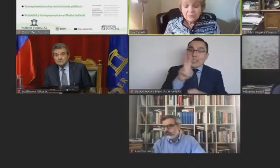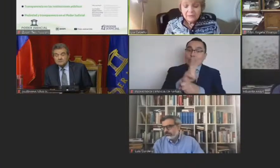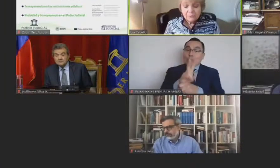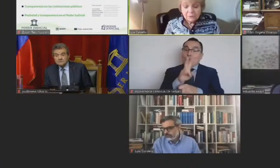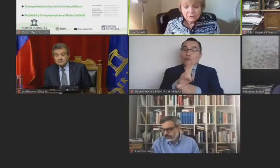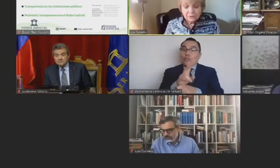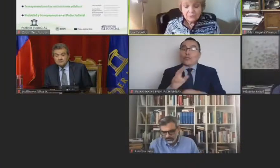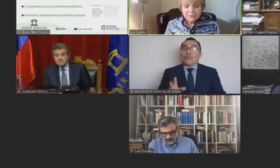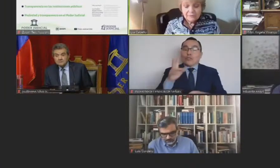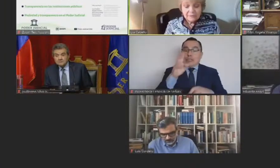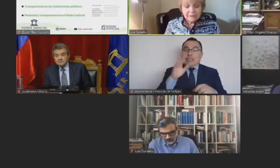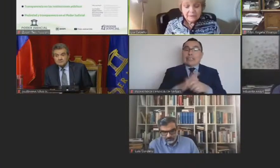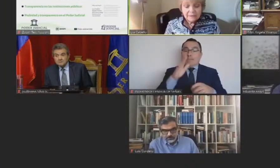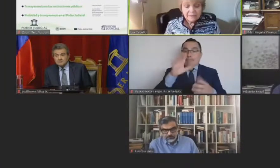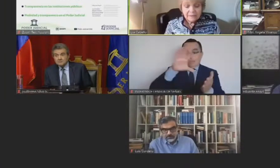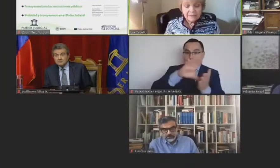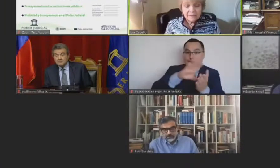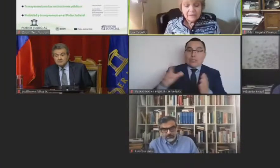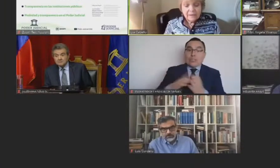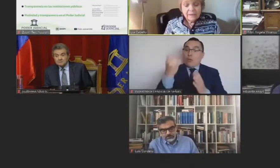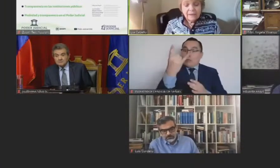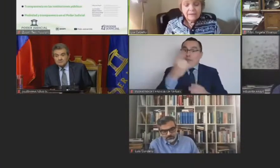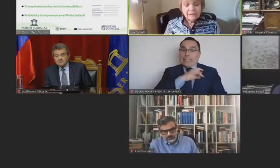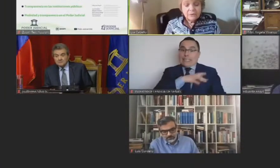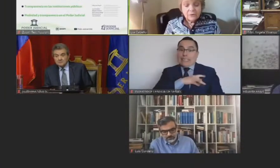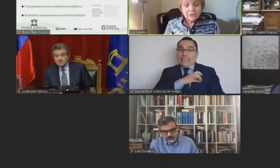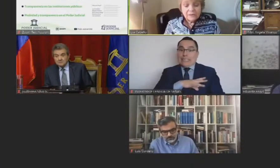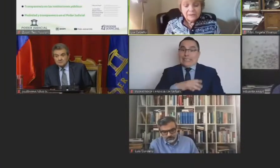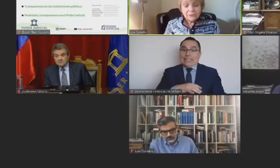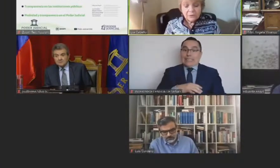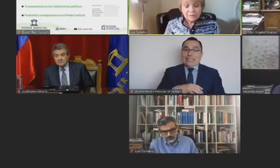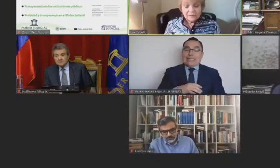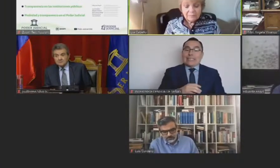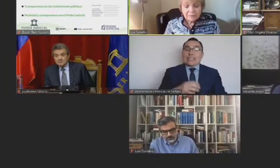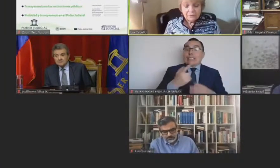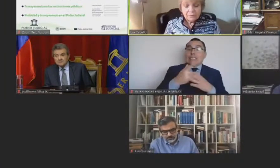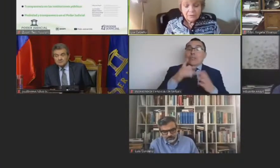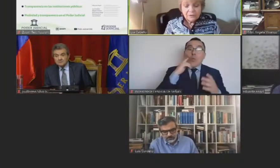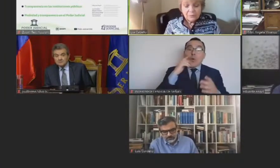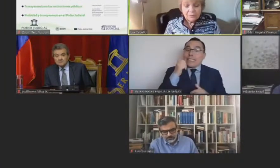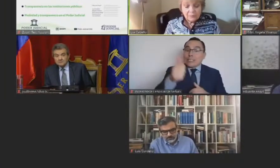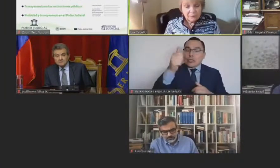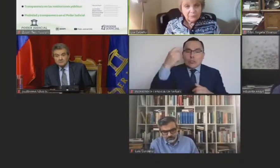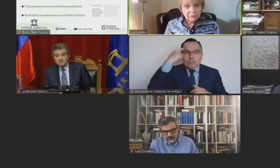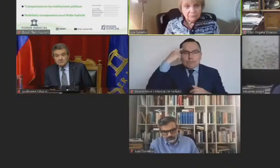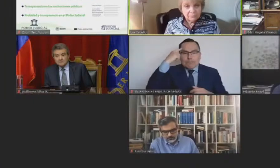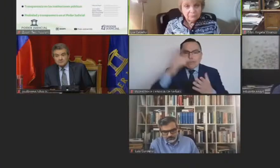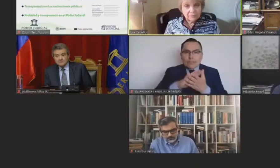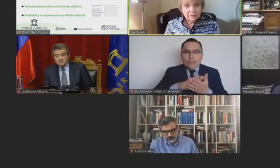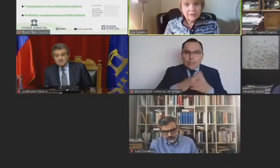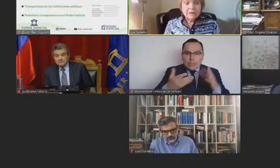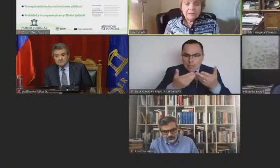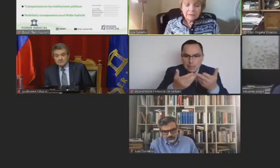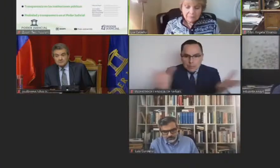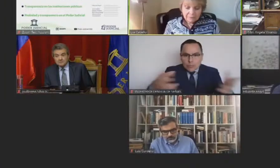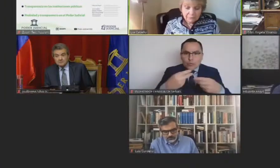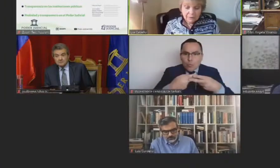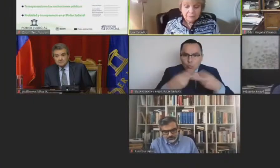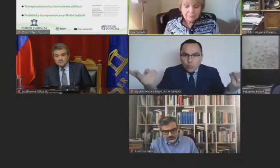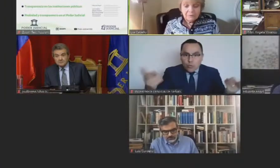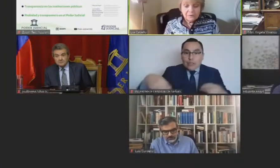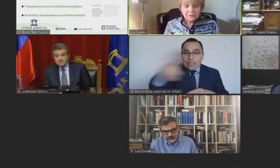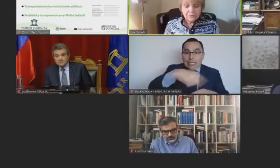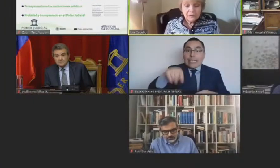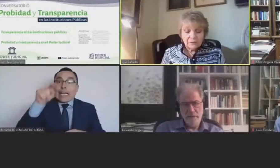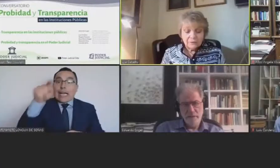Facultad de Economía y Negocios de la Universidad de Chile y director del Centro de Pensamiento Espacio Público. También